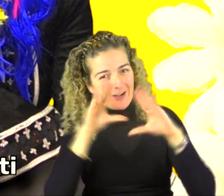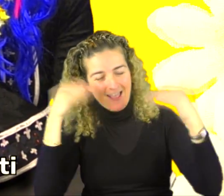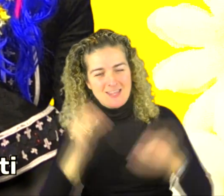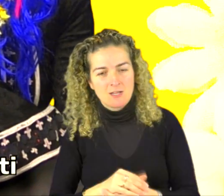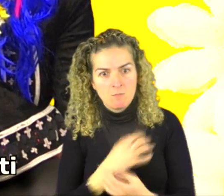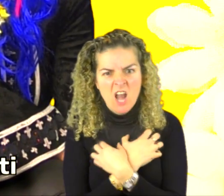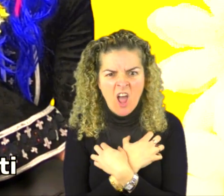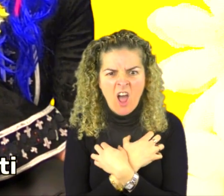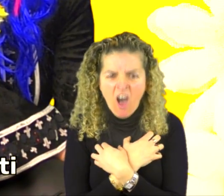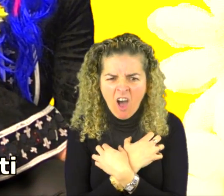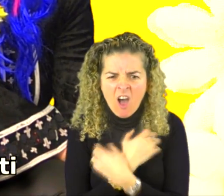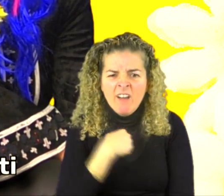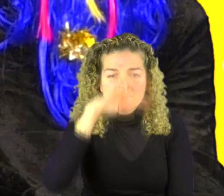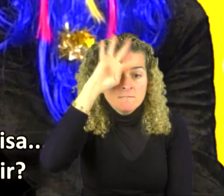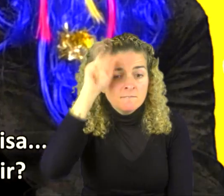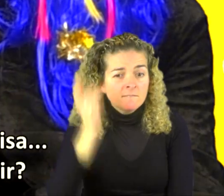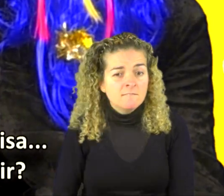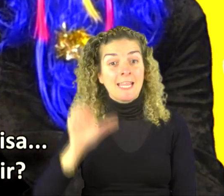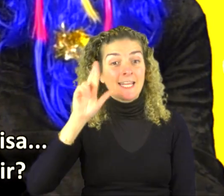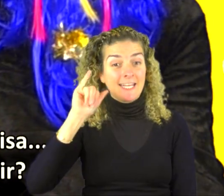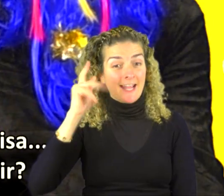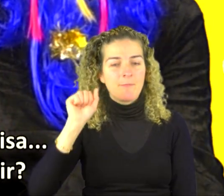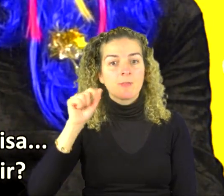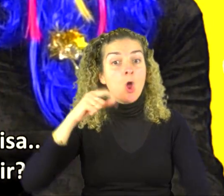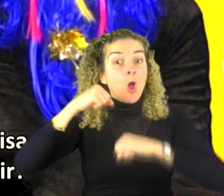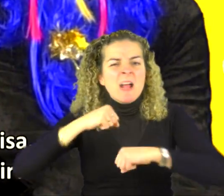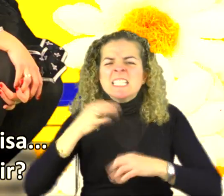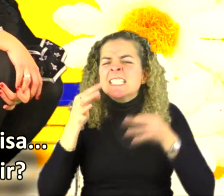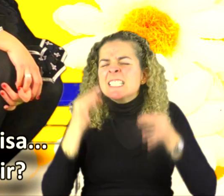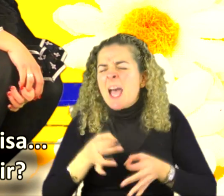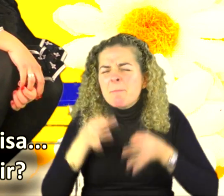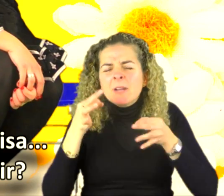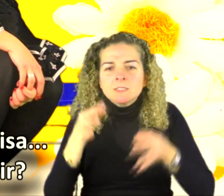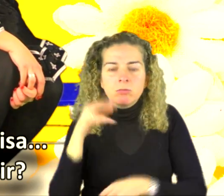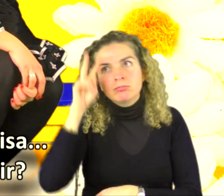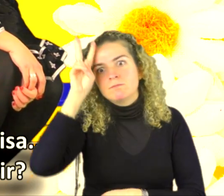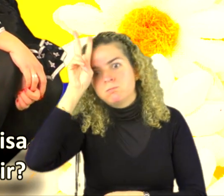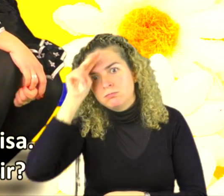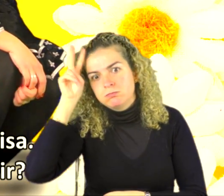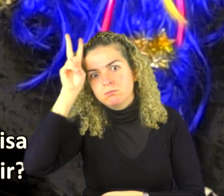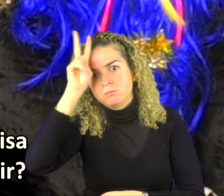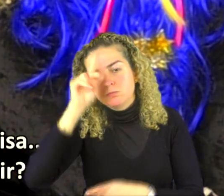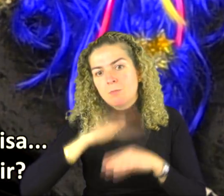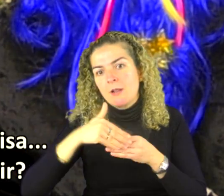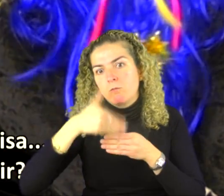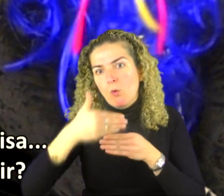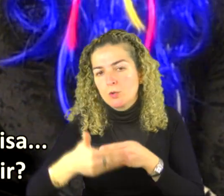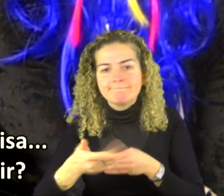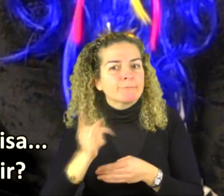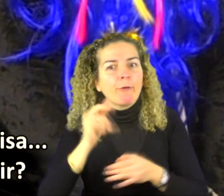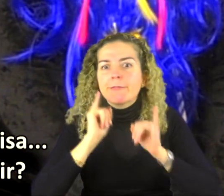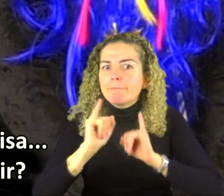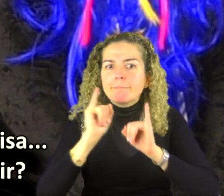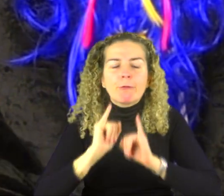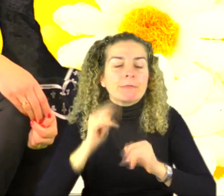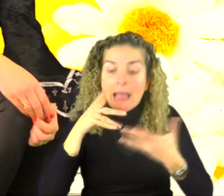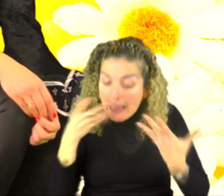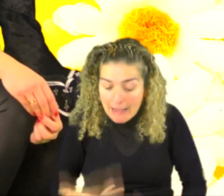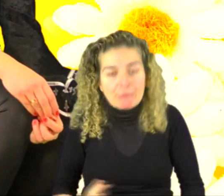Me he perdido para ti. Eh, mi princesa. ¿Y tú no? Nos amaste a mean?